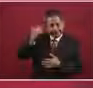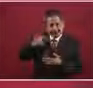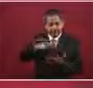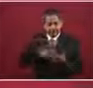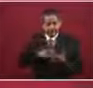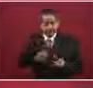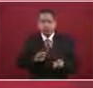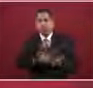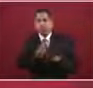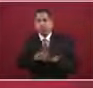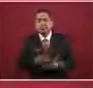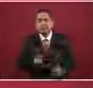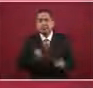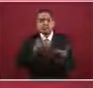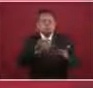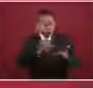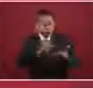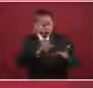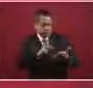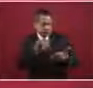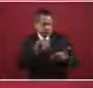se mencionaba